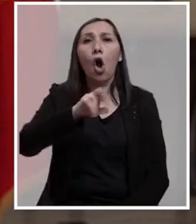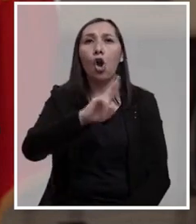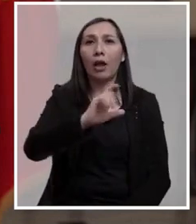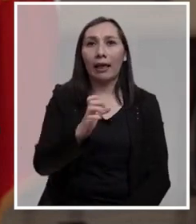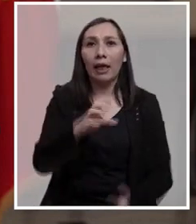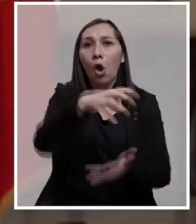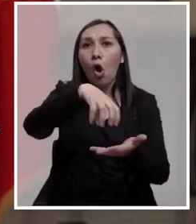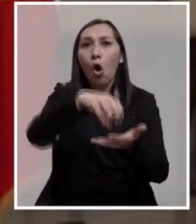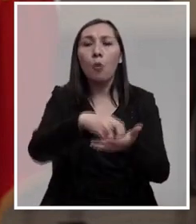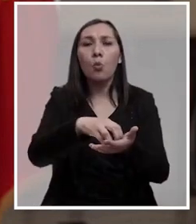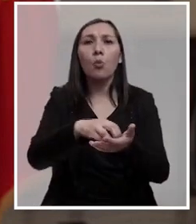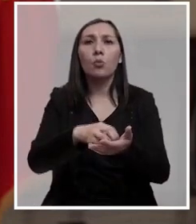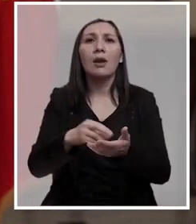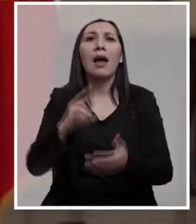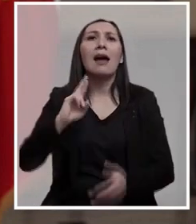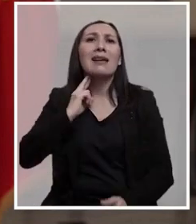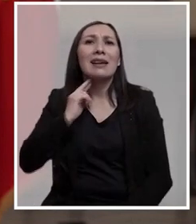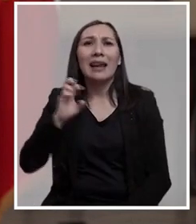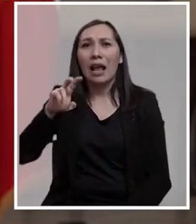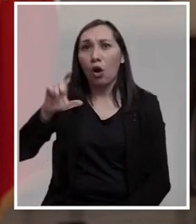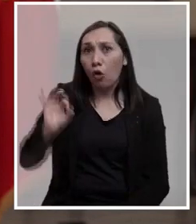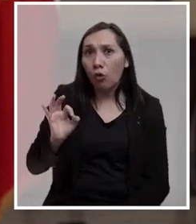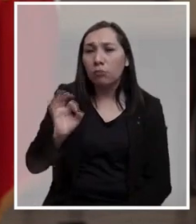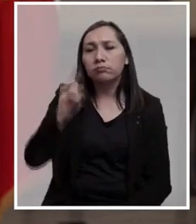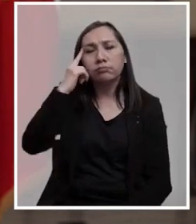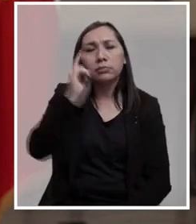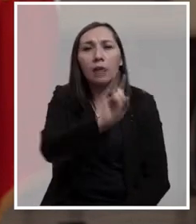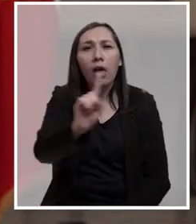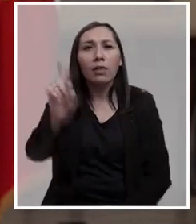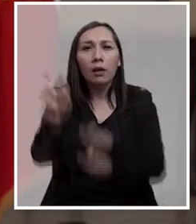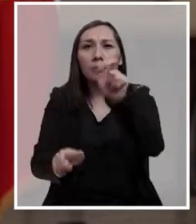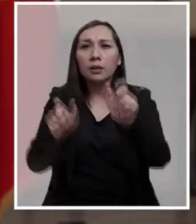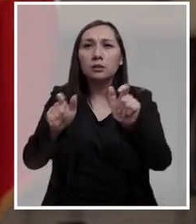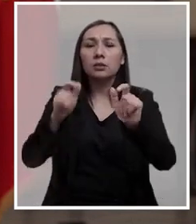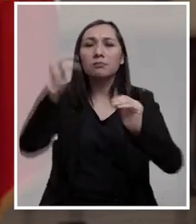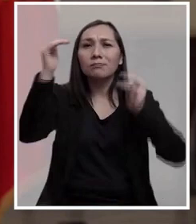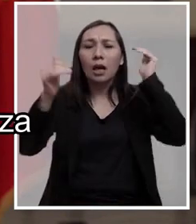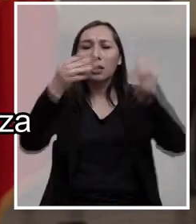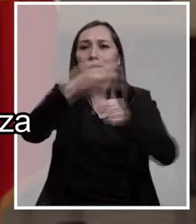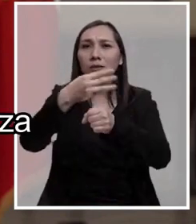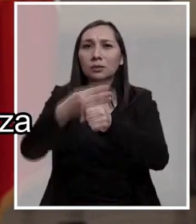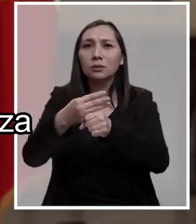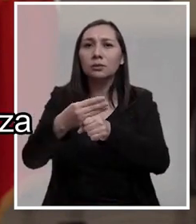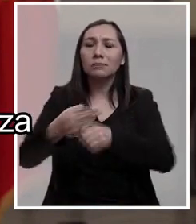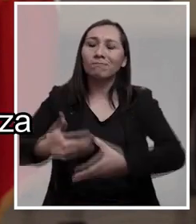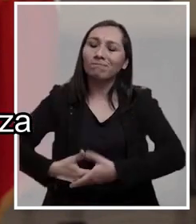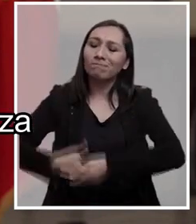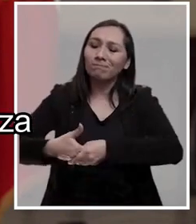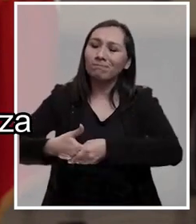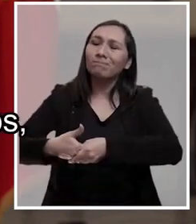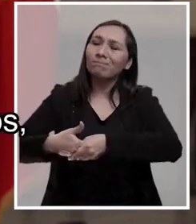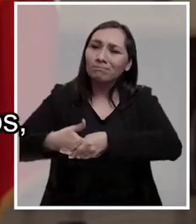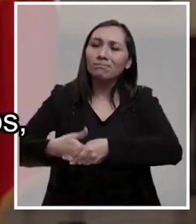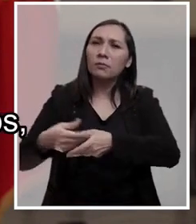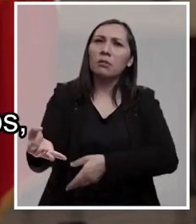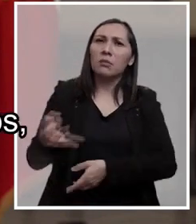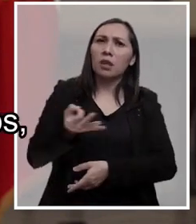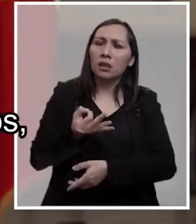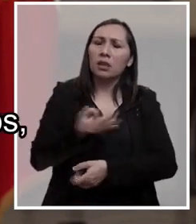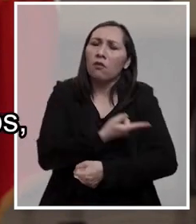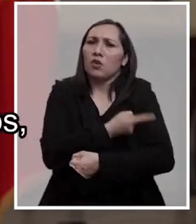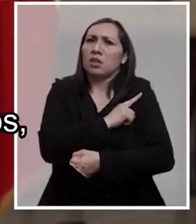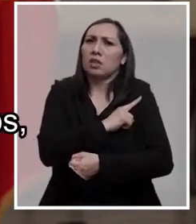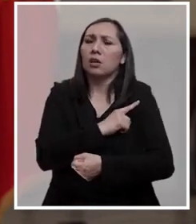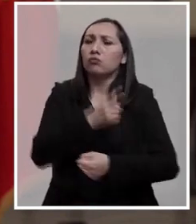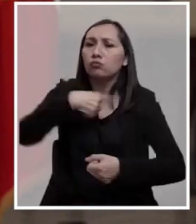de la comuna de rengo pienso en cada una de esas personas mayores que me han estrechado la mano con fuerza y me han dicho